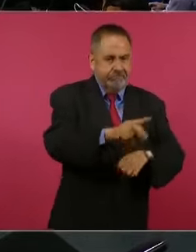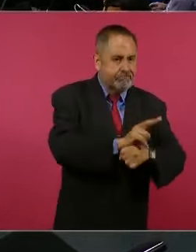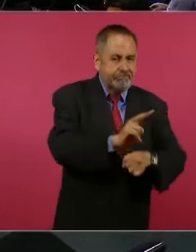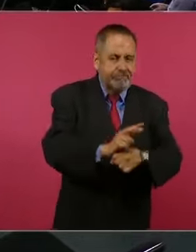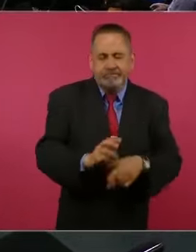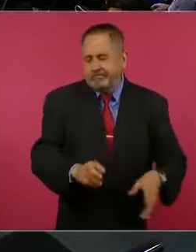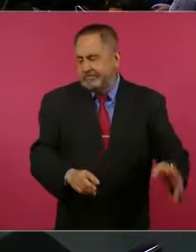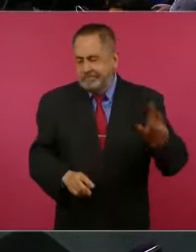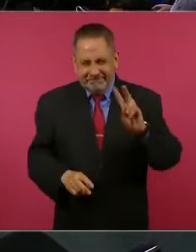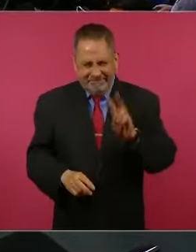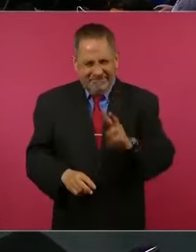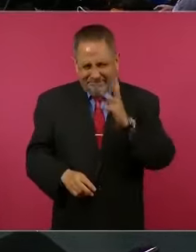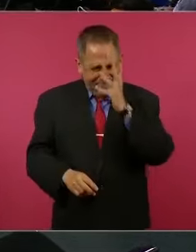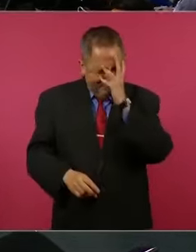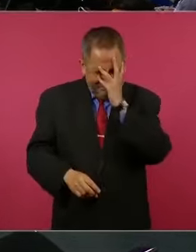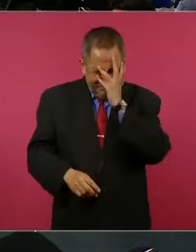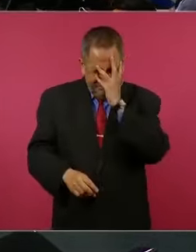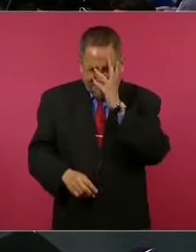es